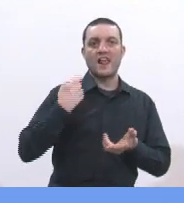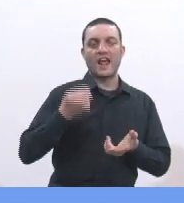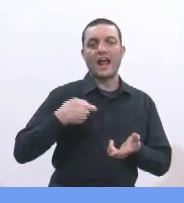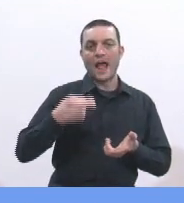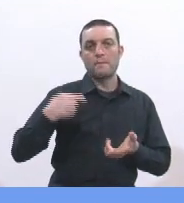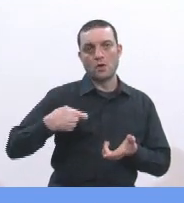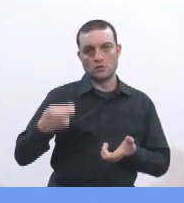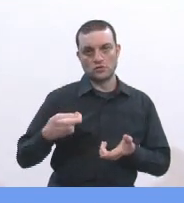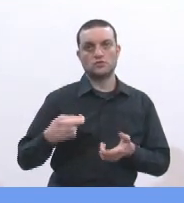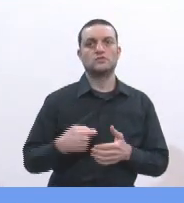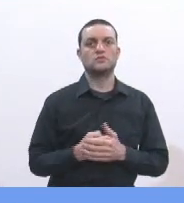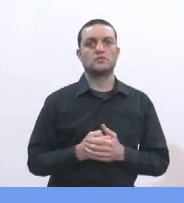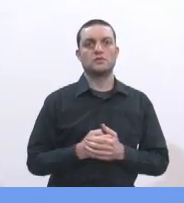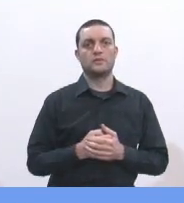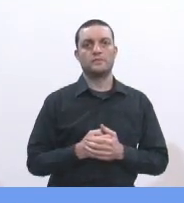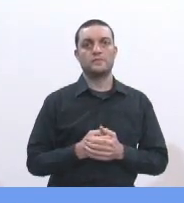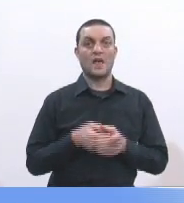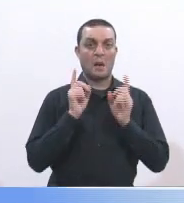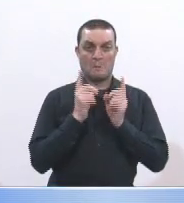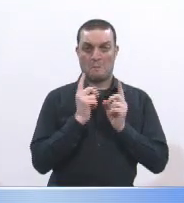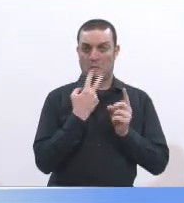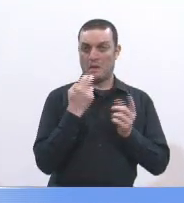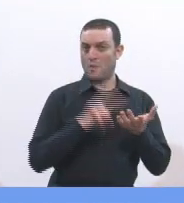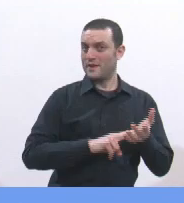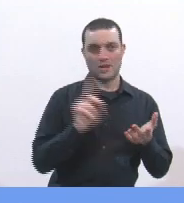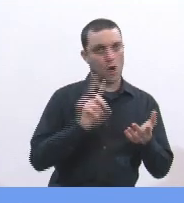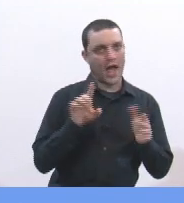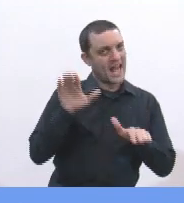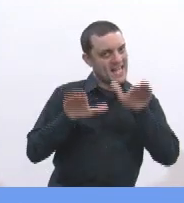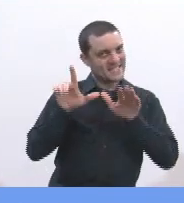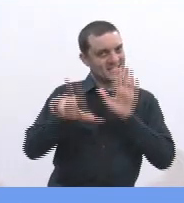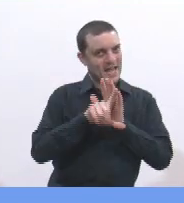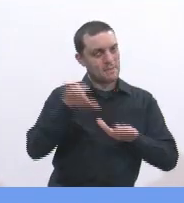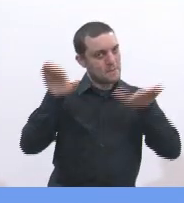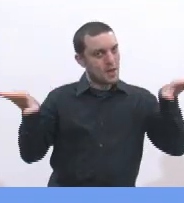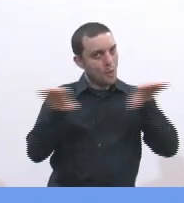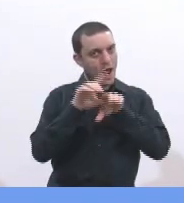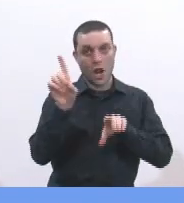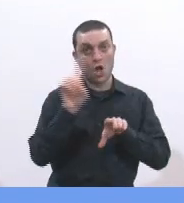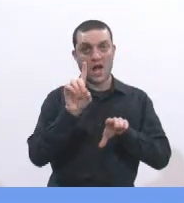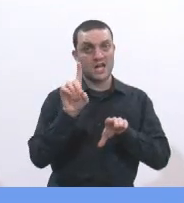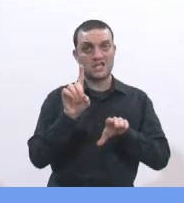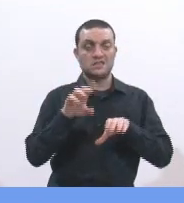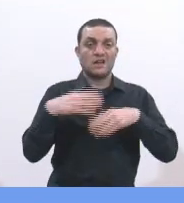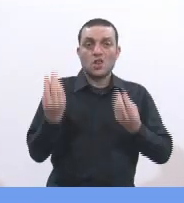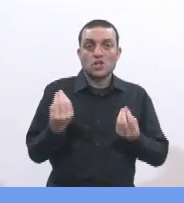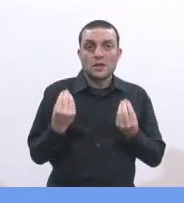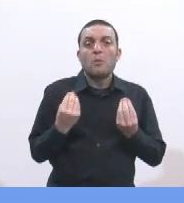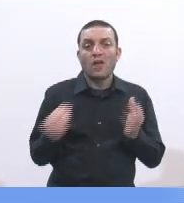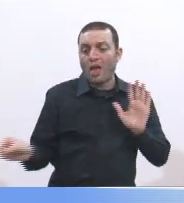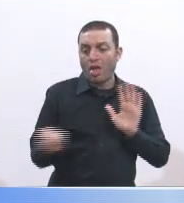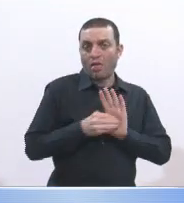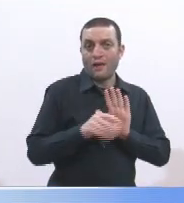estatus legal que las obligaciones fiscales / no entendemos por qué la incorporación o